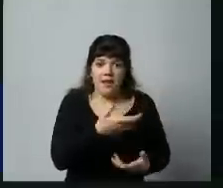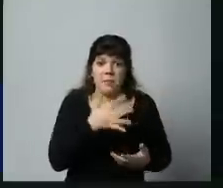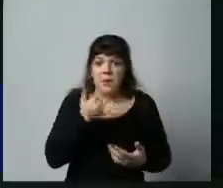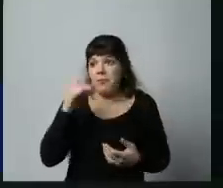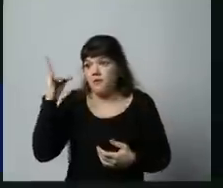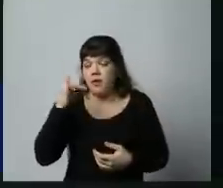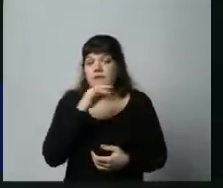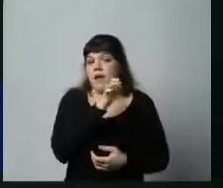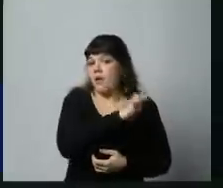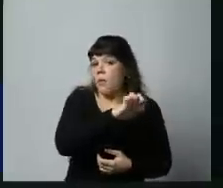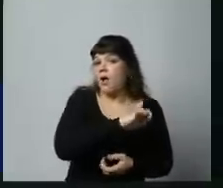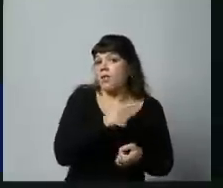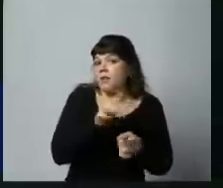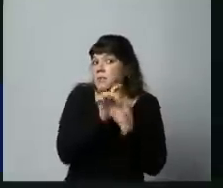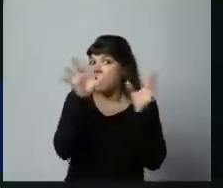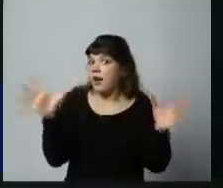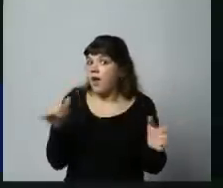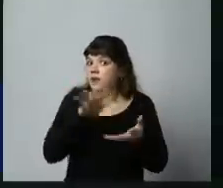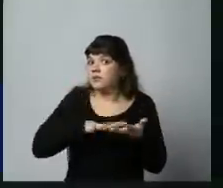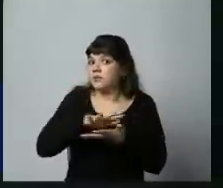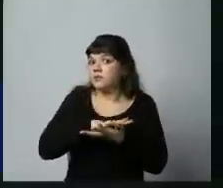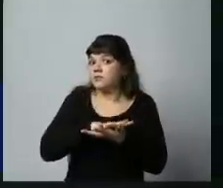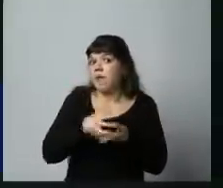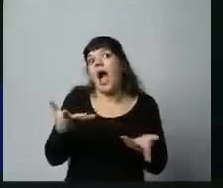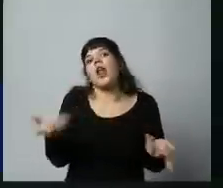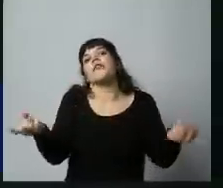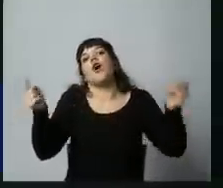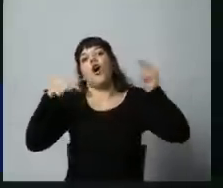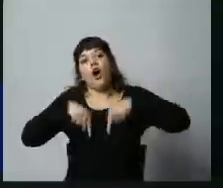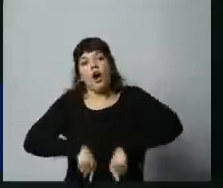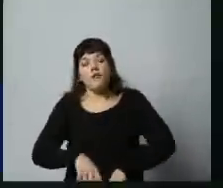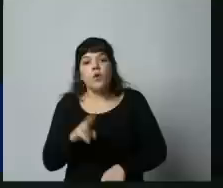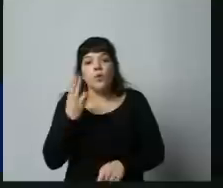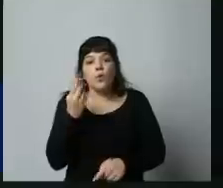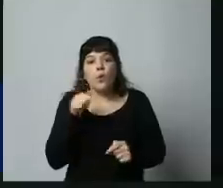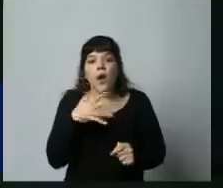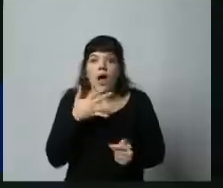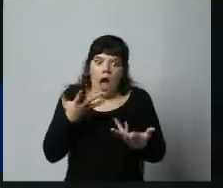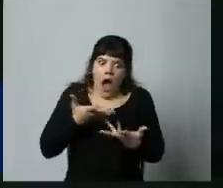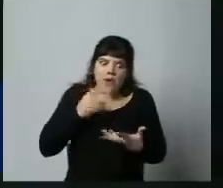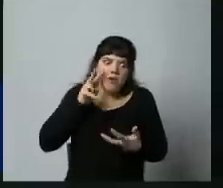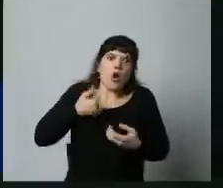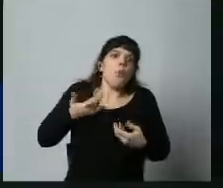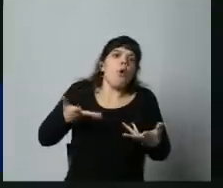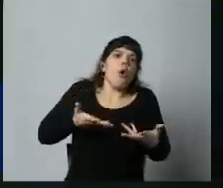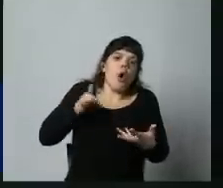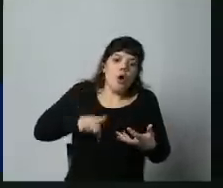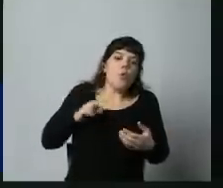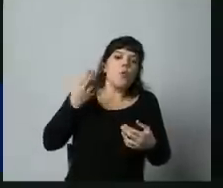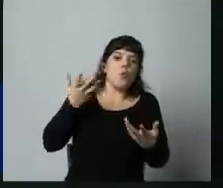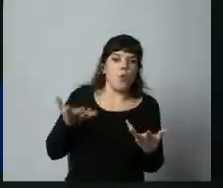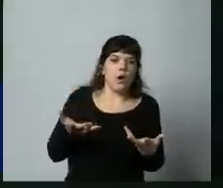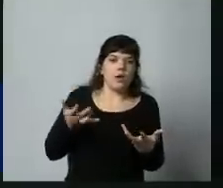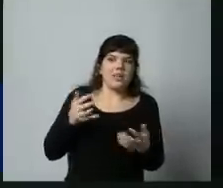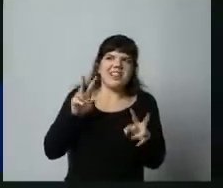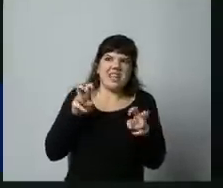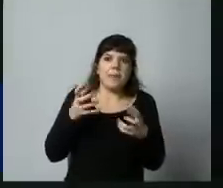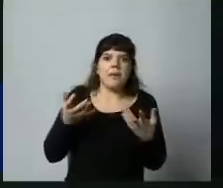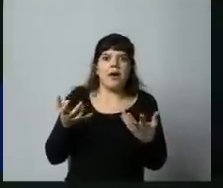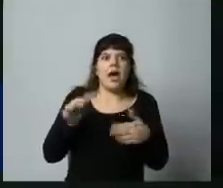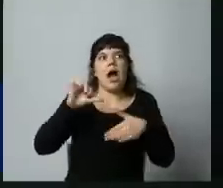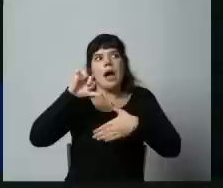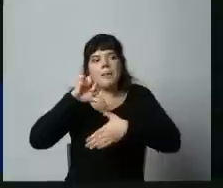de Bolivia y Ecuador Es bien claro volvamos a Uruguay para contextualizar cómo está Uruguay hoy por hoy en en en el marco